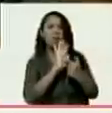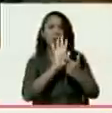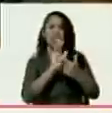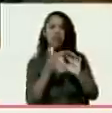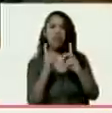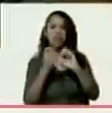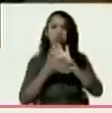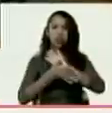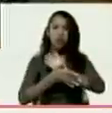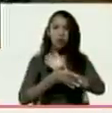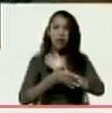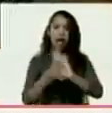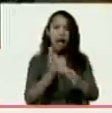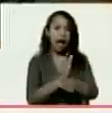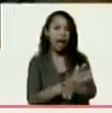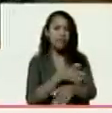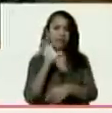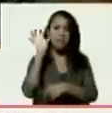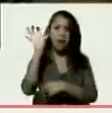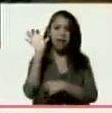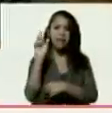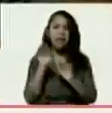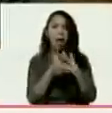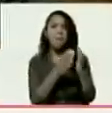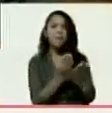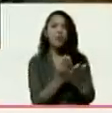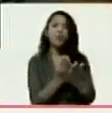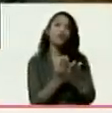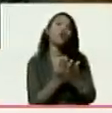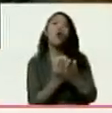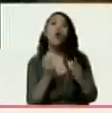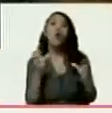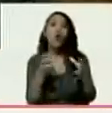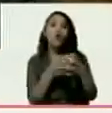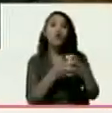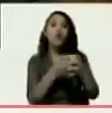ante el país y ante el mundo y ante las hordas fascistas de ellos.